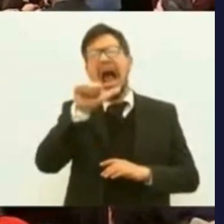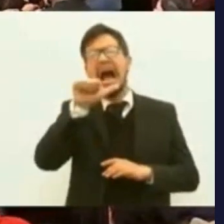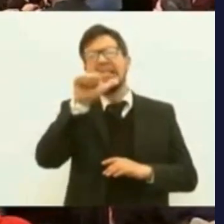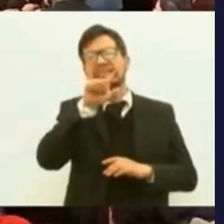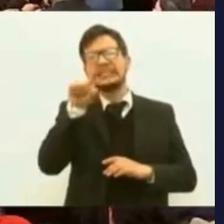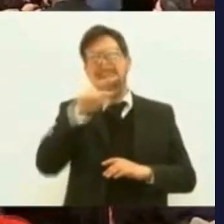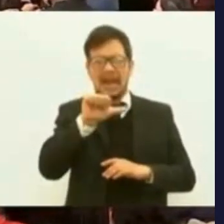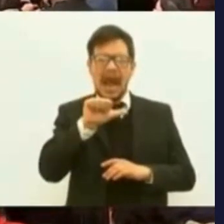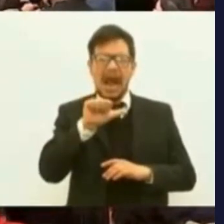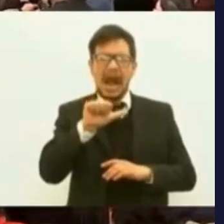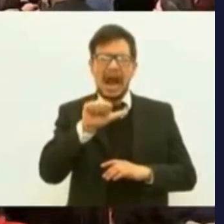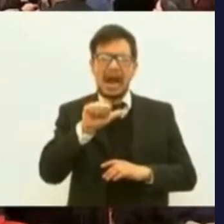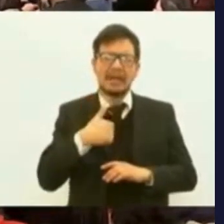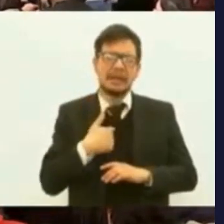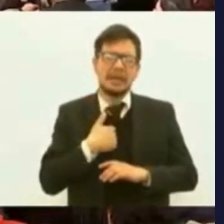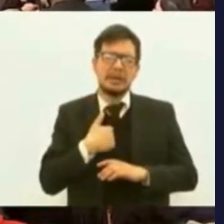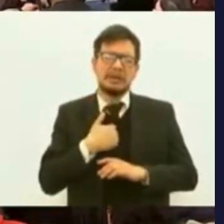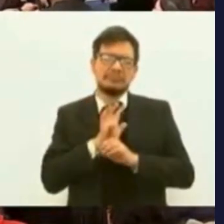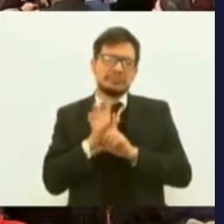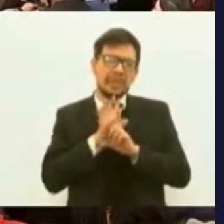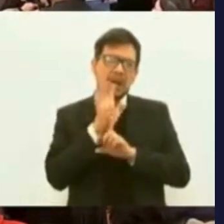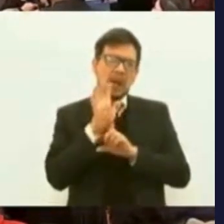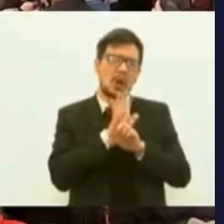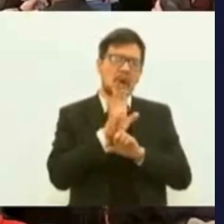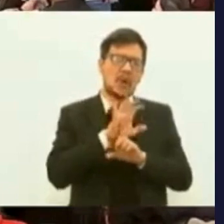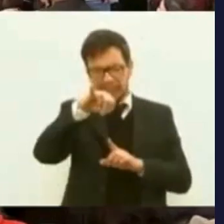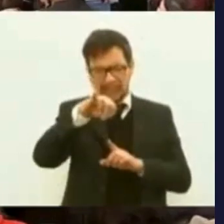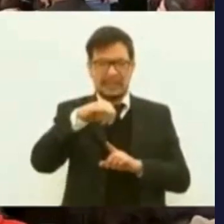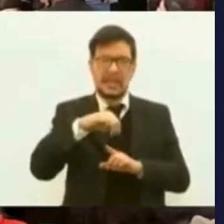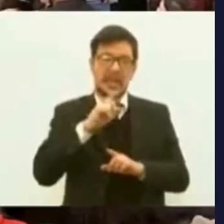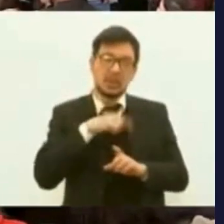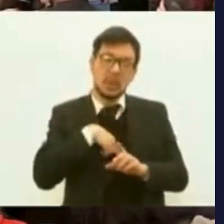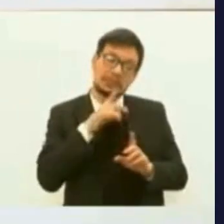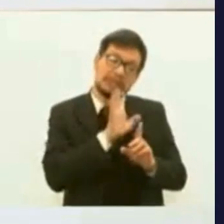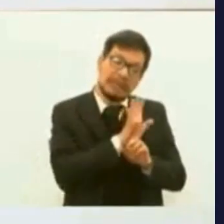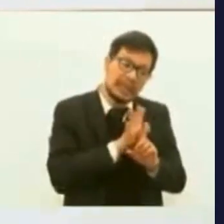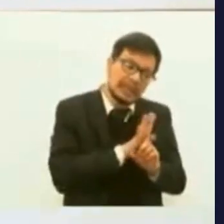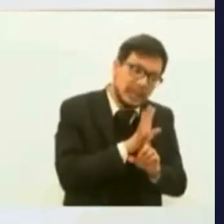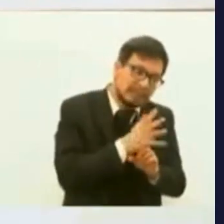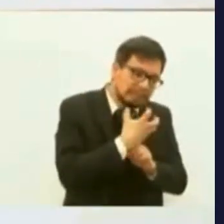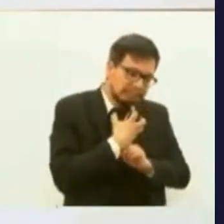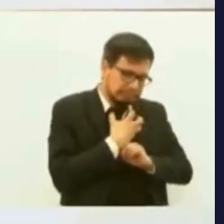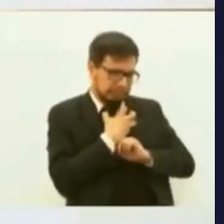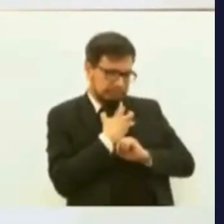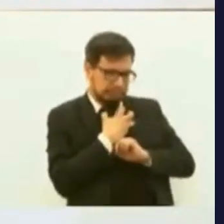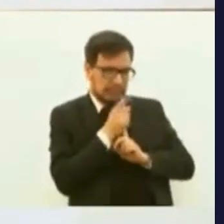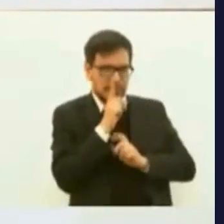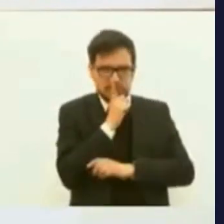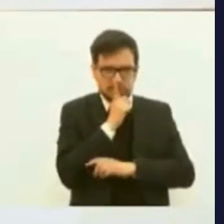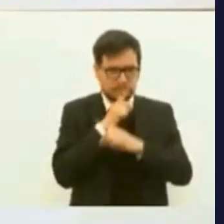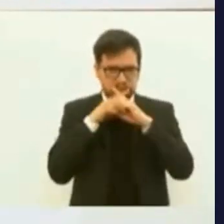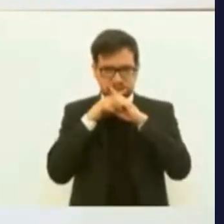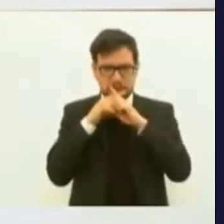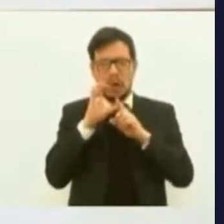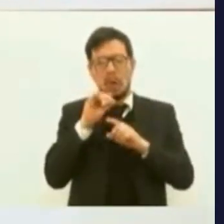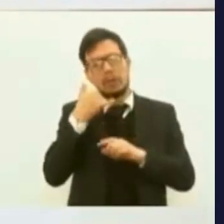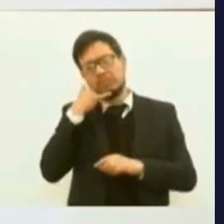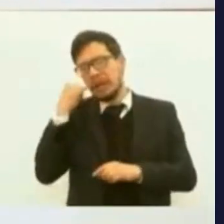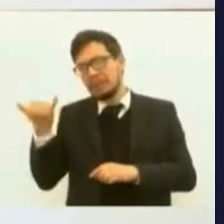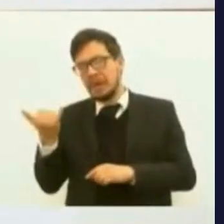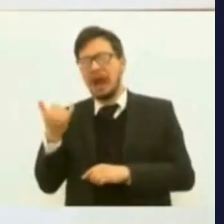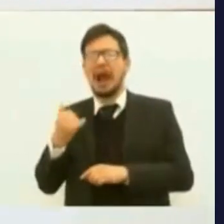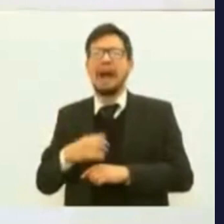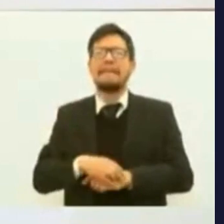a, ¿cómo se llama?, Joaquín López Dóriga. O le hablo a Olegario Vázquez para